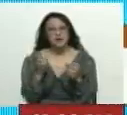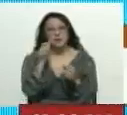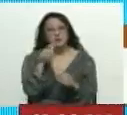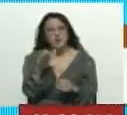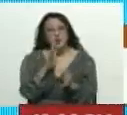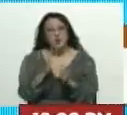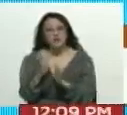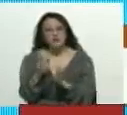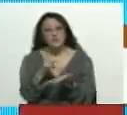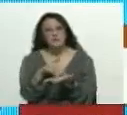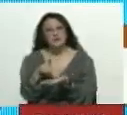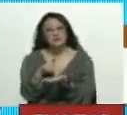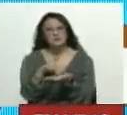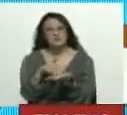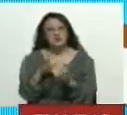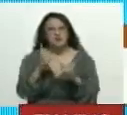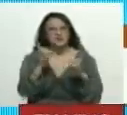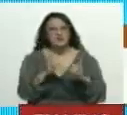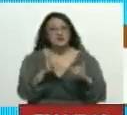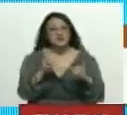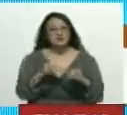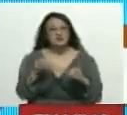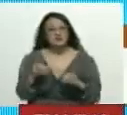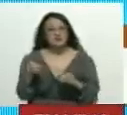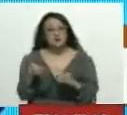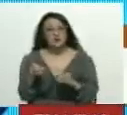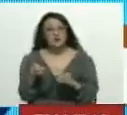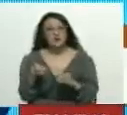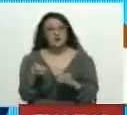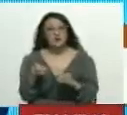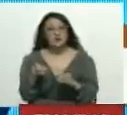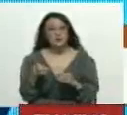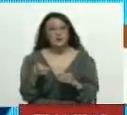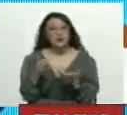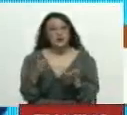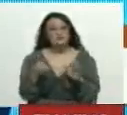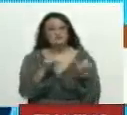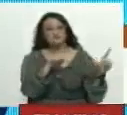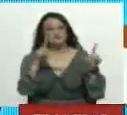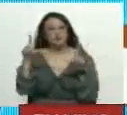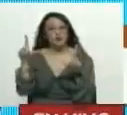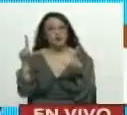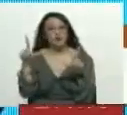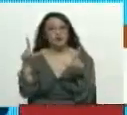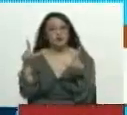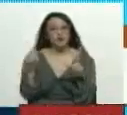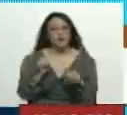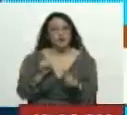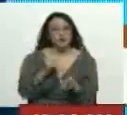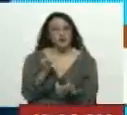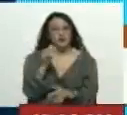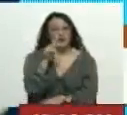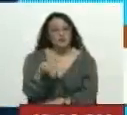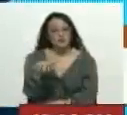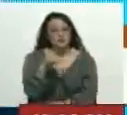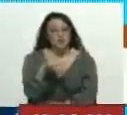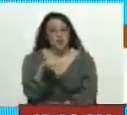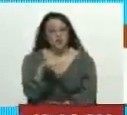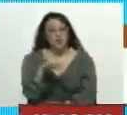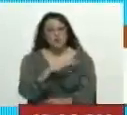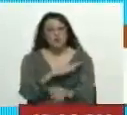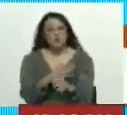la participación y toma de decisiones tampoco cayó en el falso dilema que aún anda por allí del poder constituido